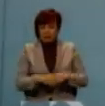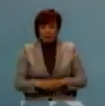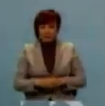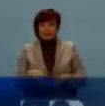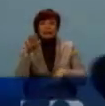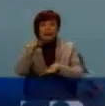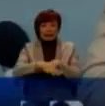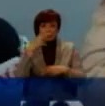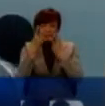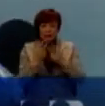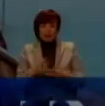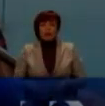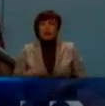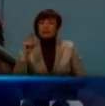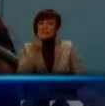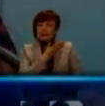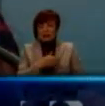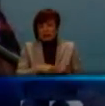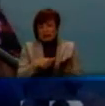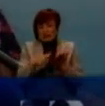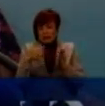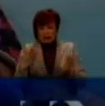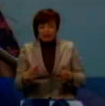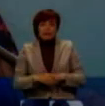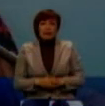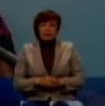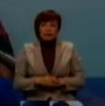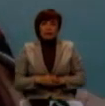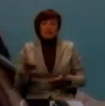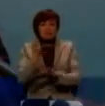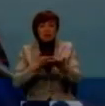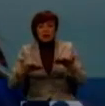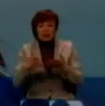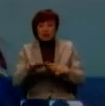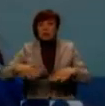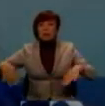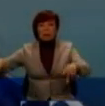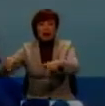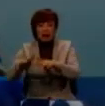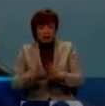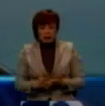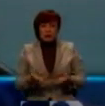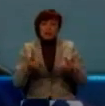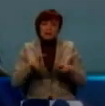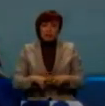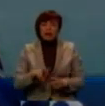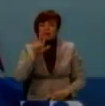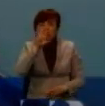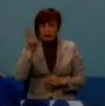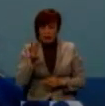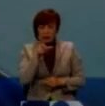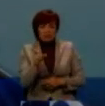de Rehabilitación Social a visitarlo. Está compartiendo en el patio, está compartiendo en la comida con los demás 56 privados de